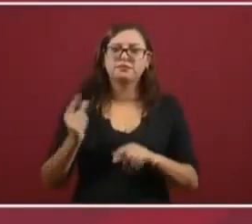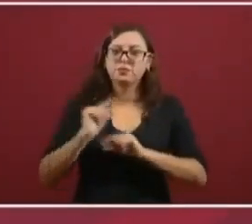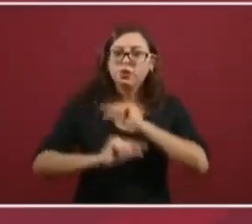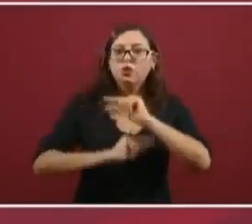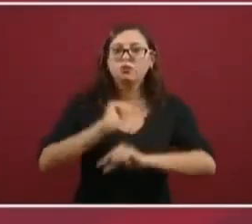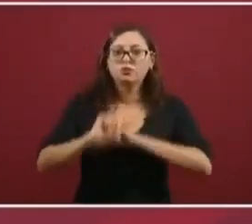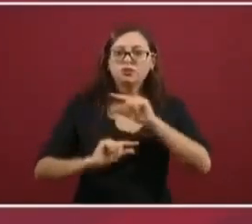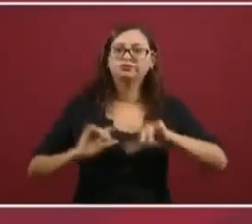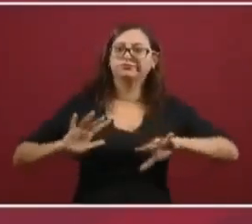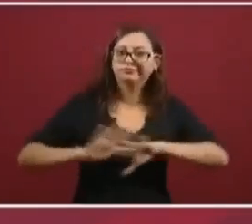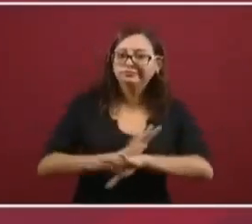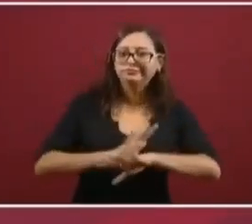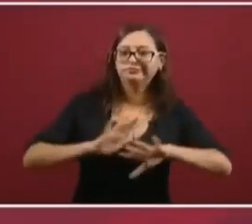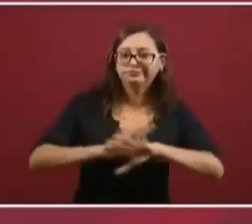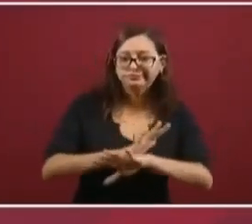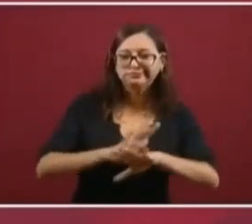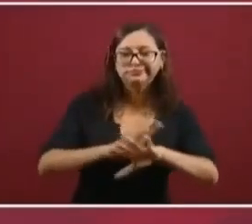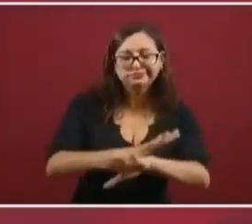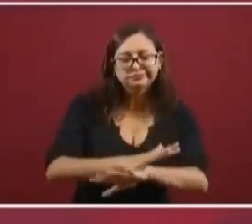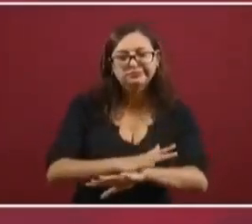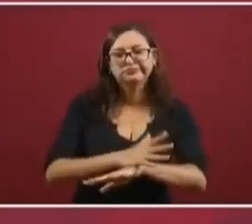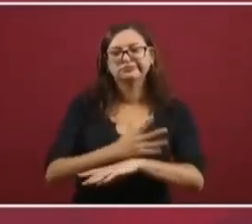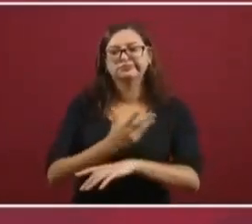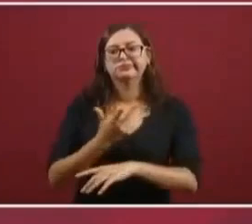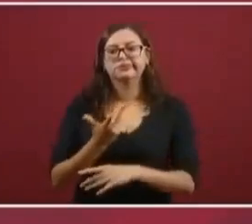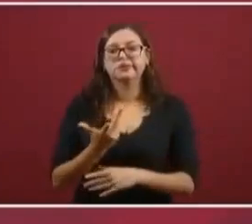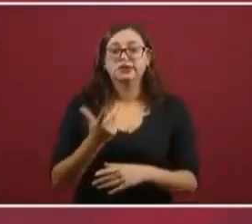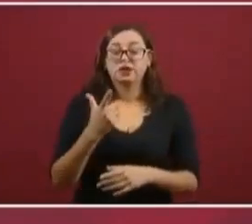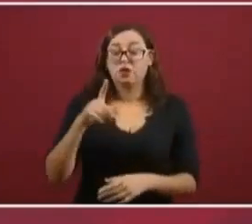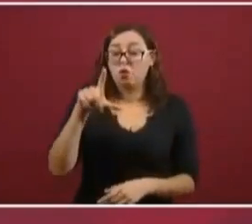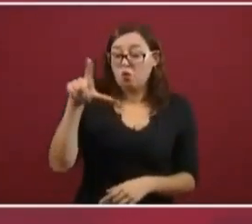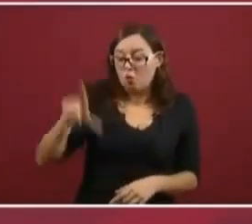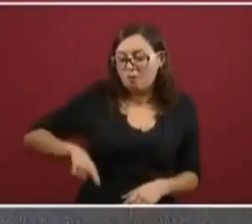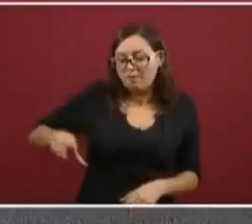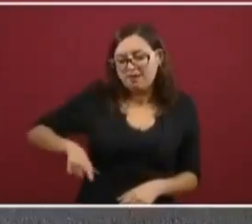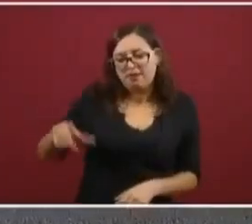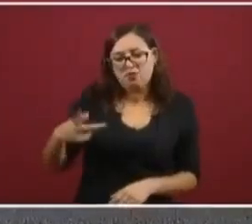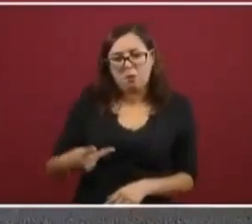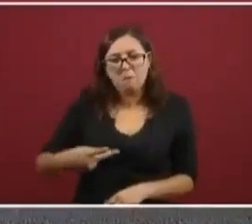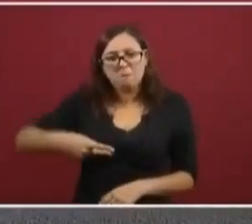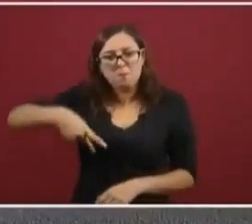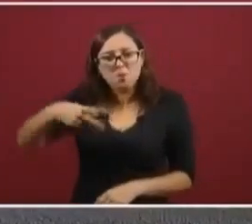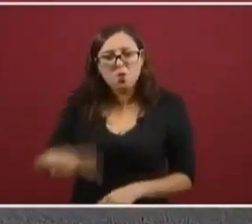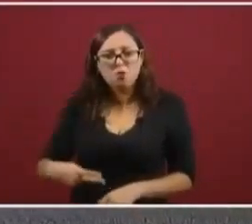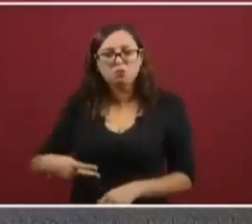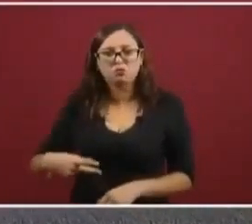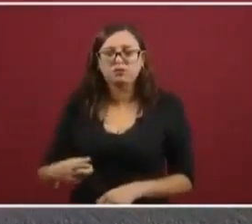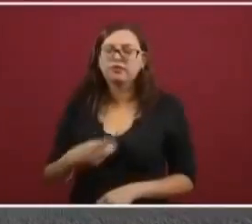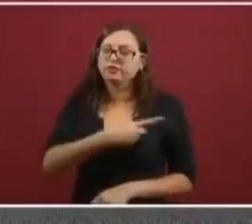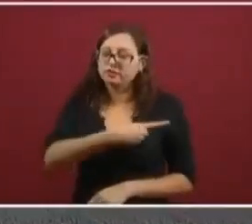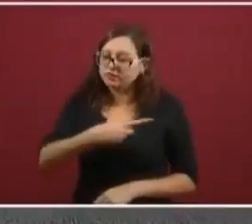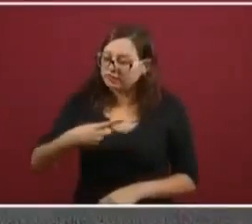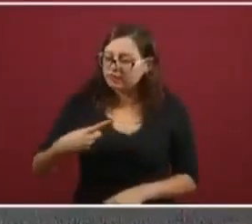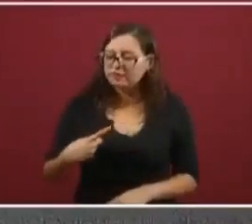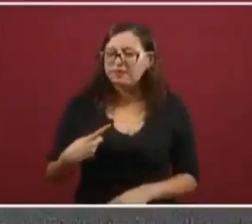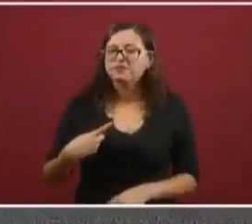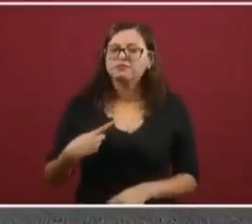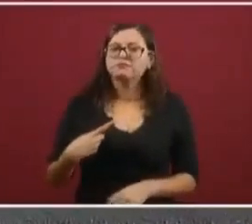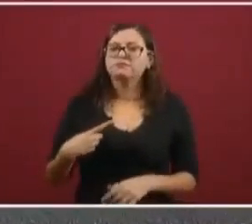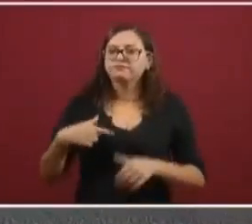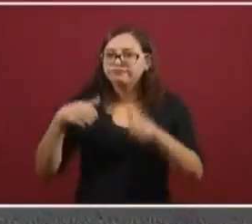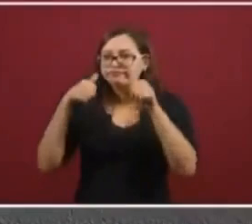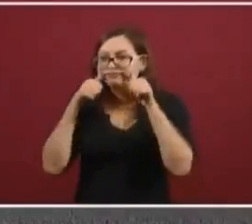las instalaciones del Gobierno Federal sean atendidas las